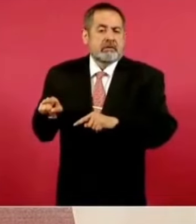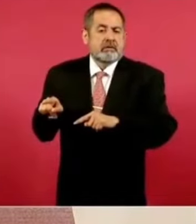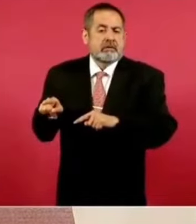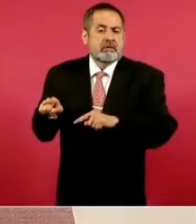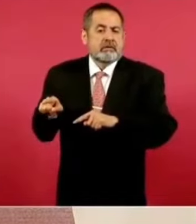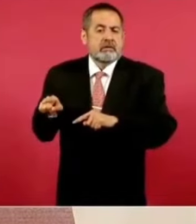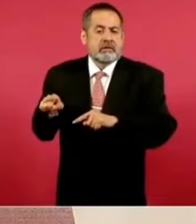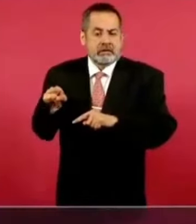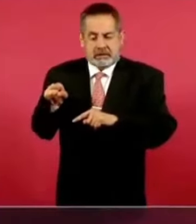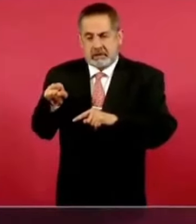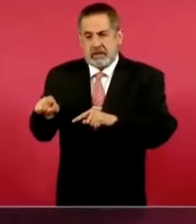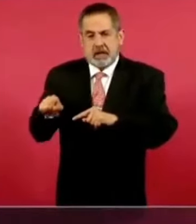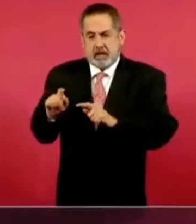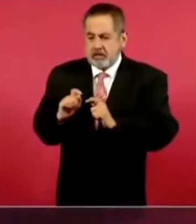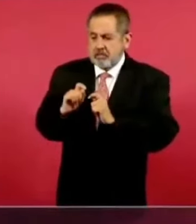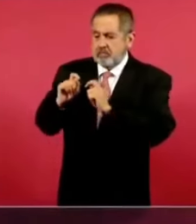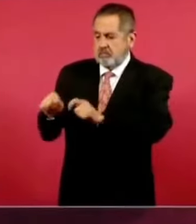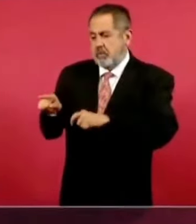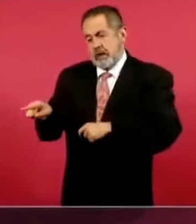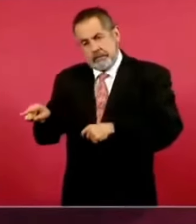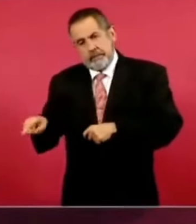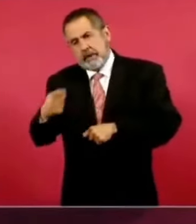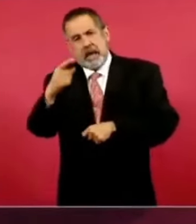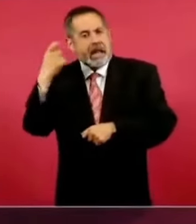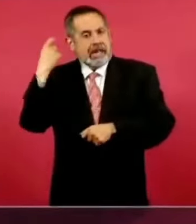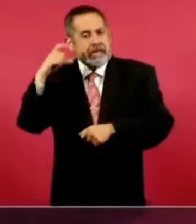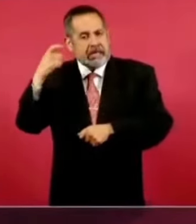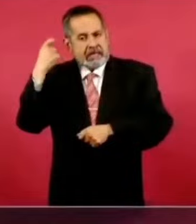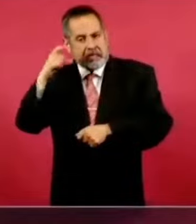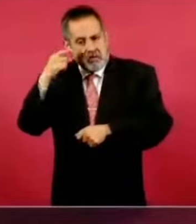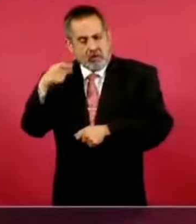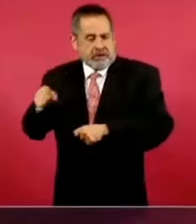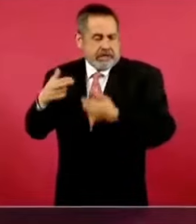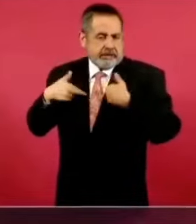va a representarnos en Querétaro.